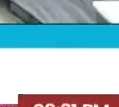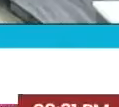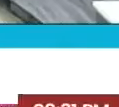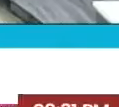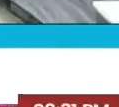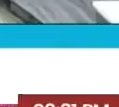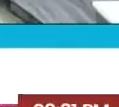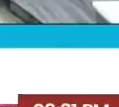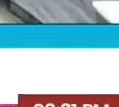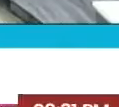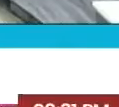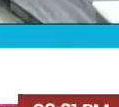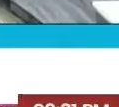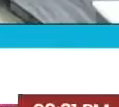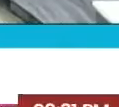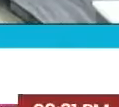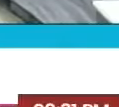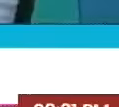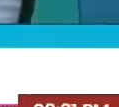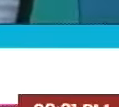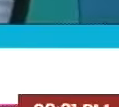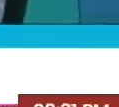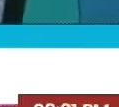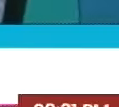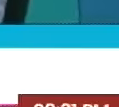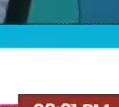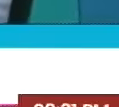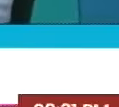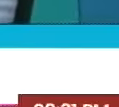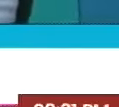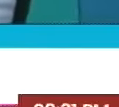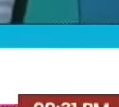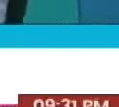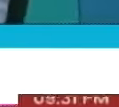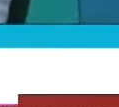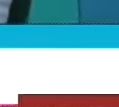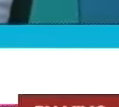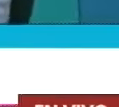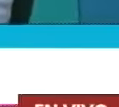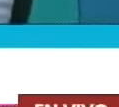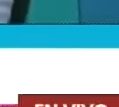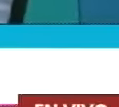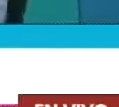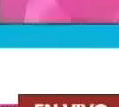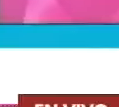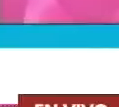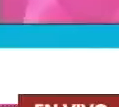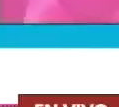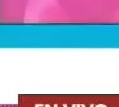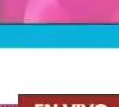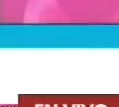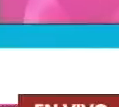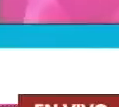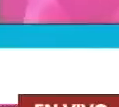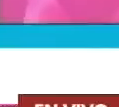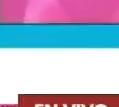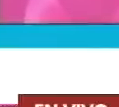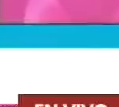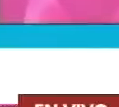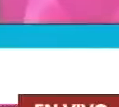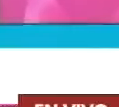enseñanza pa' un bravo pueblo, hermano es la verdad. Como el fusil que va